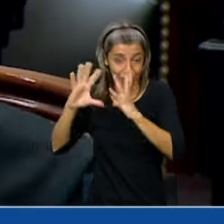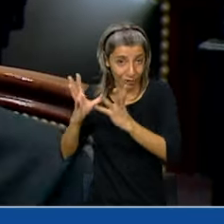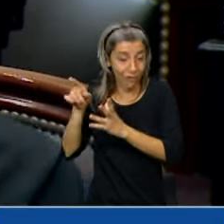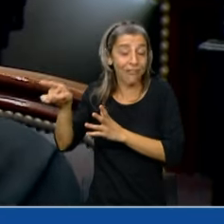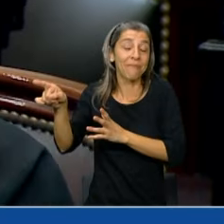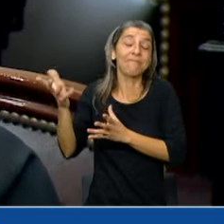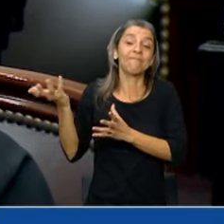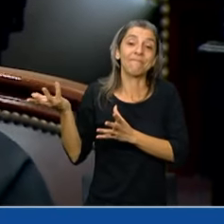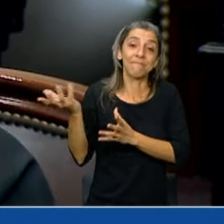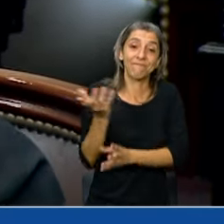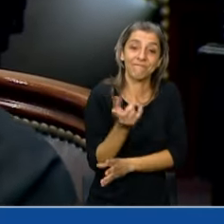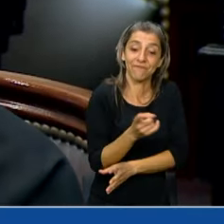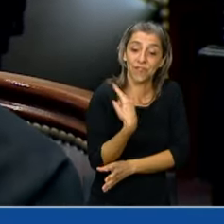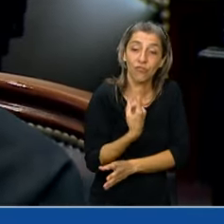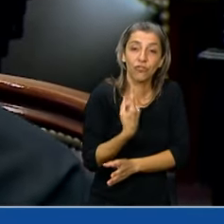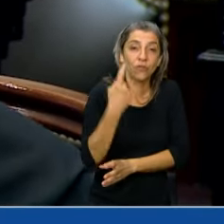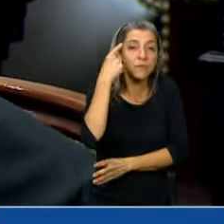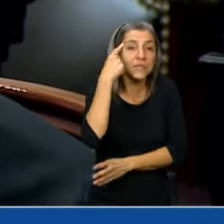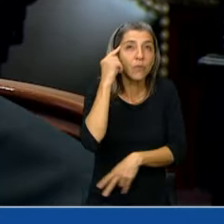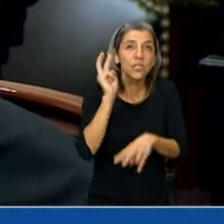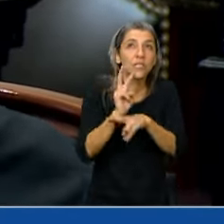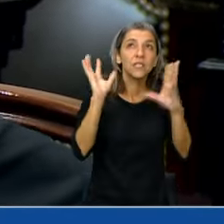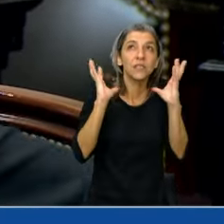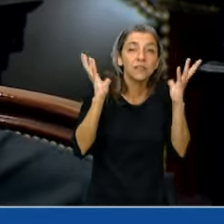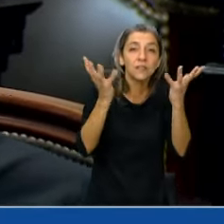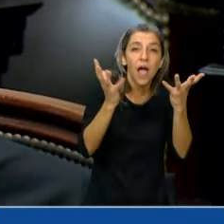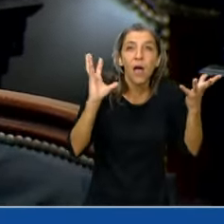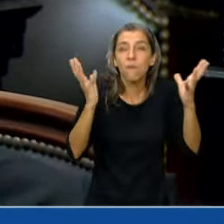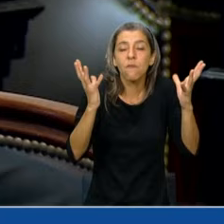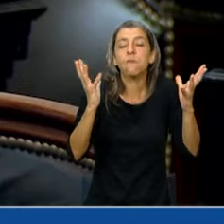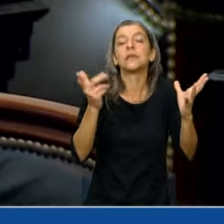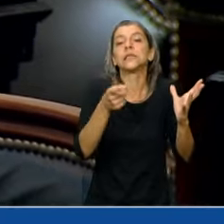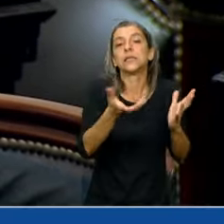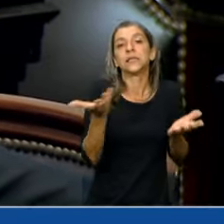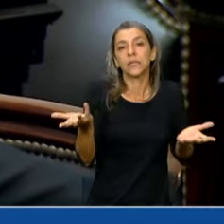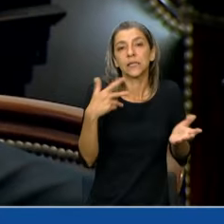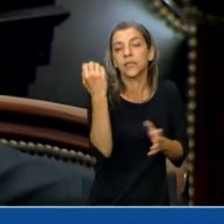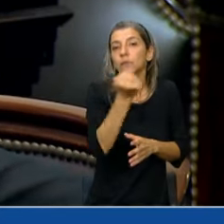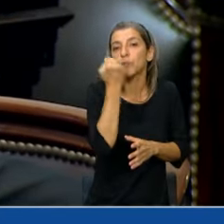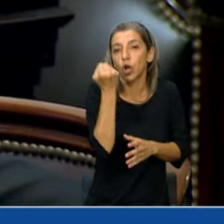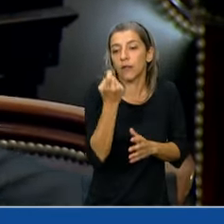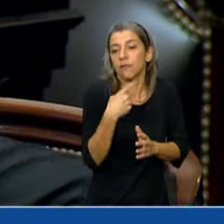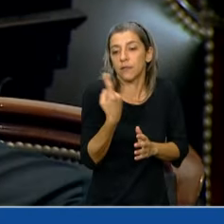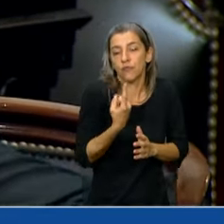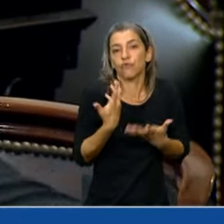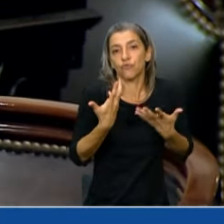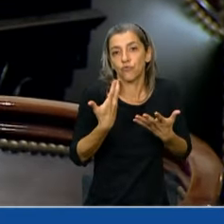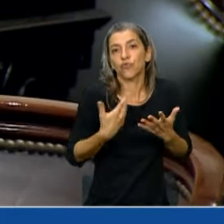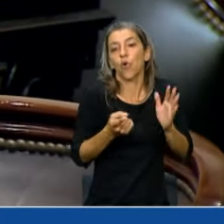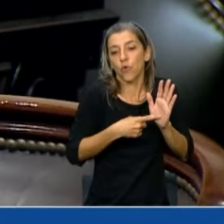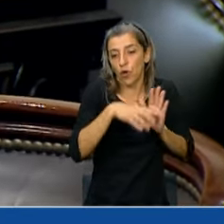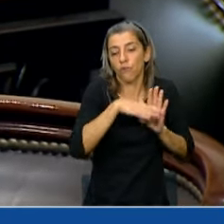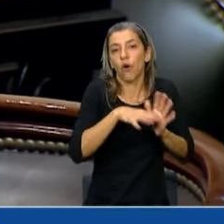ambiental señor presidente es importante que nosotros tengamos un régimen de promoción de las